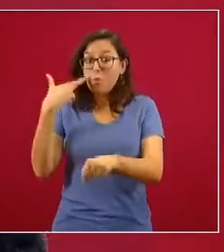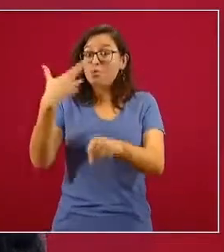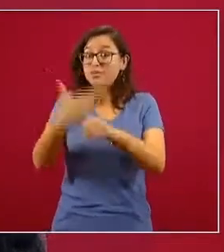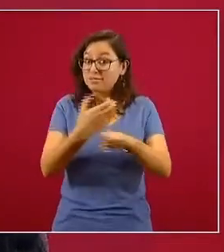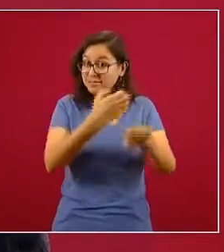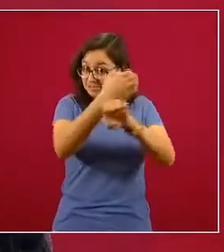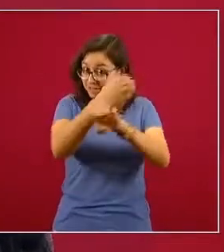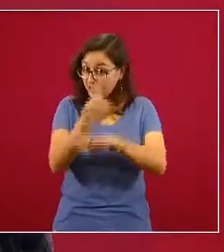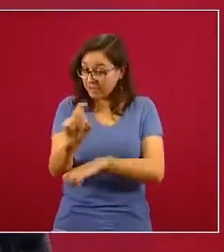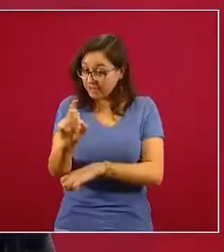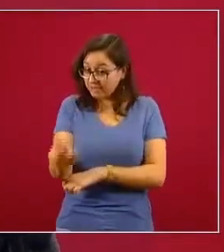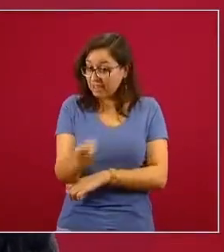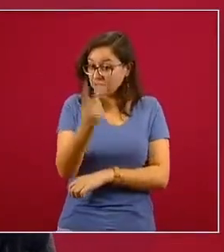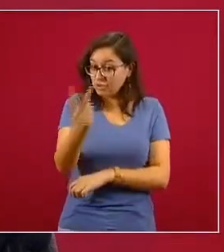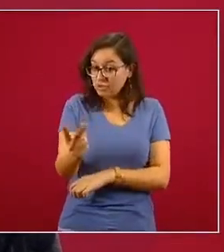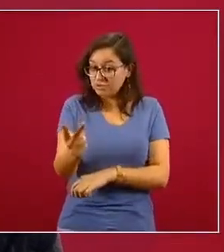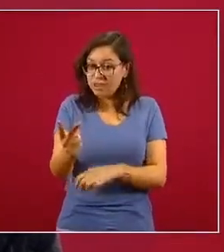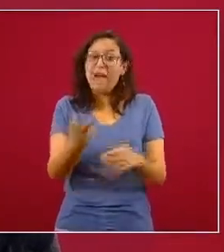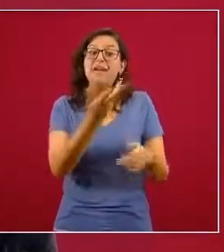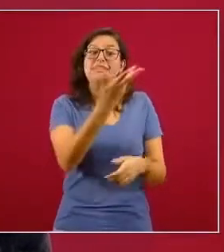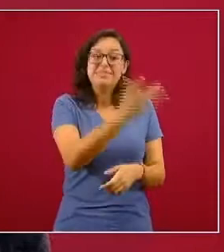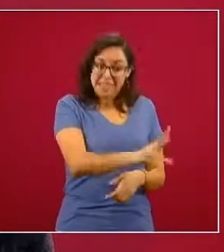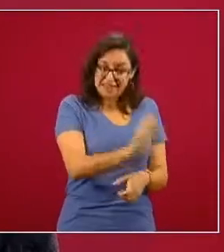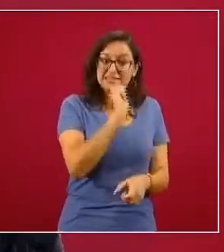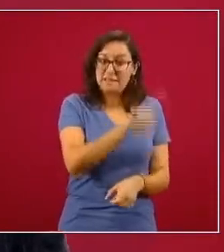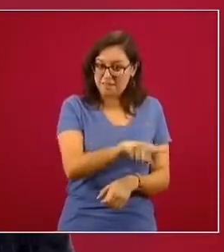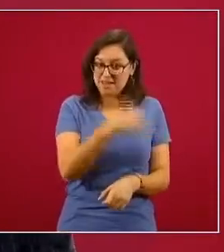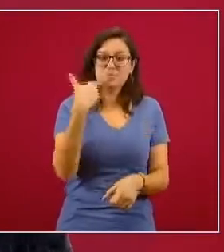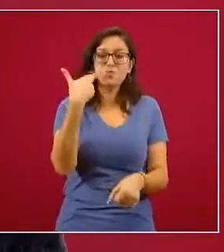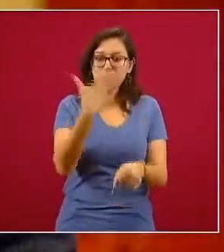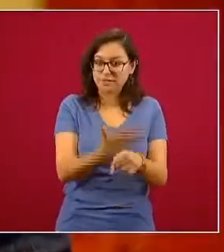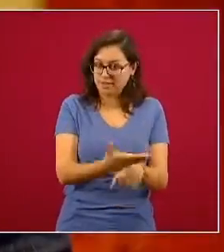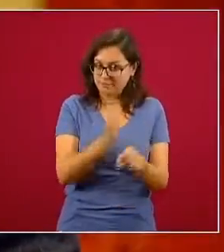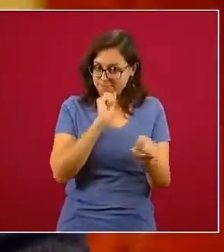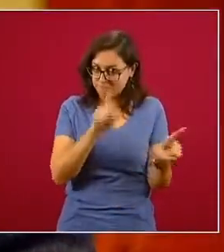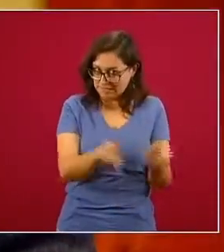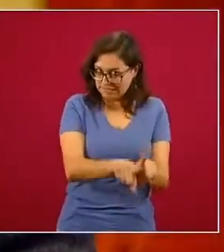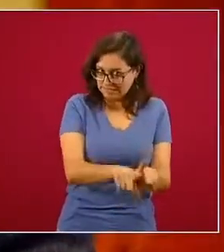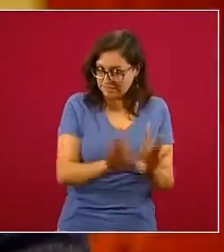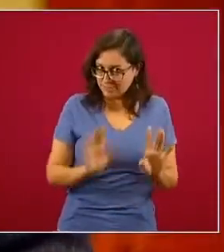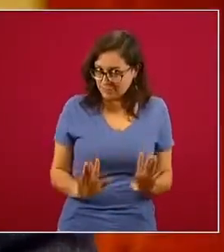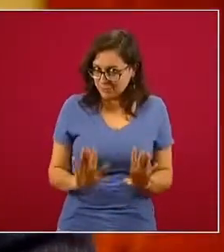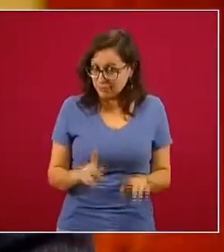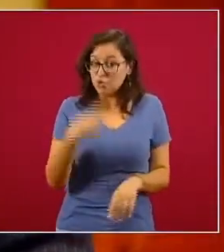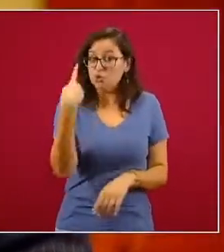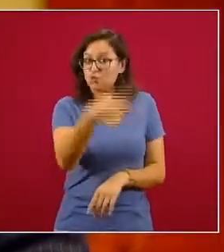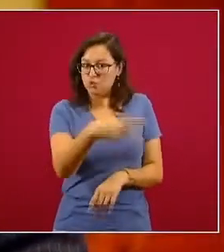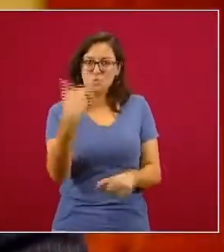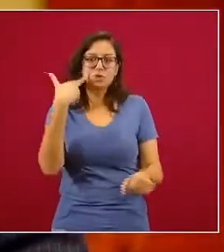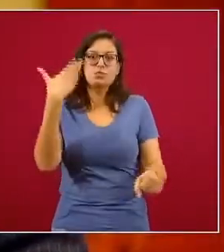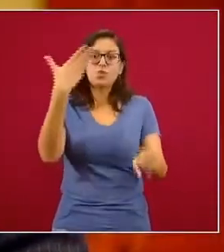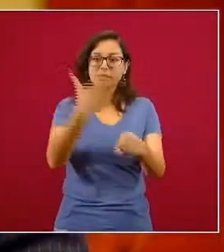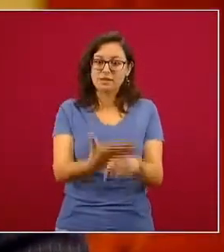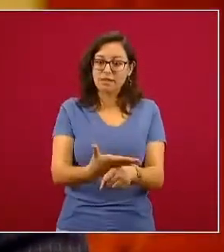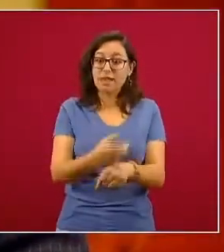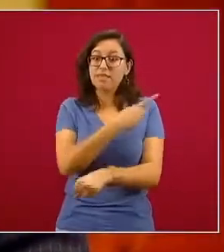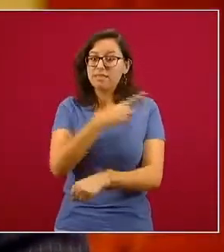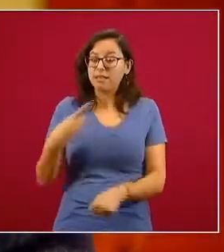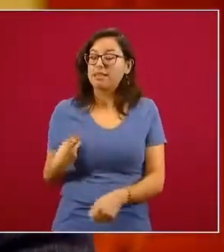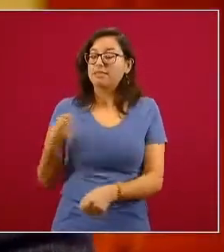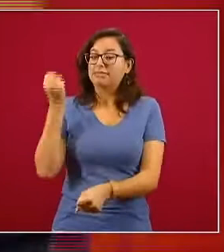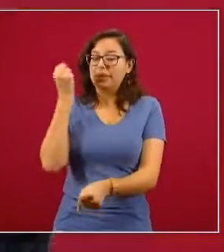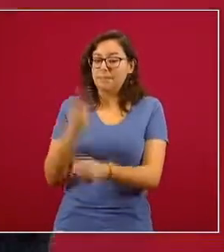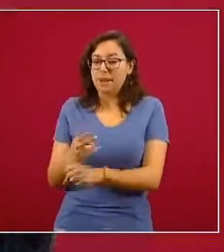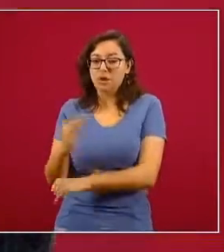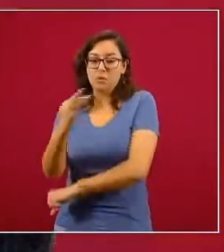los 32, los 10 que se salieron de Conado también, aplicar en tiempo y forma esta vacuna.